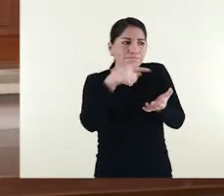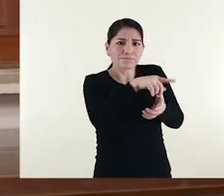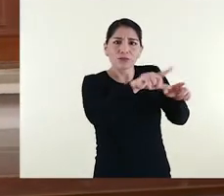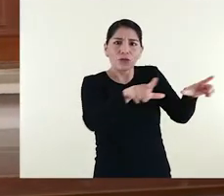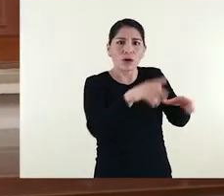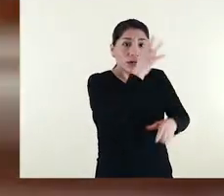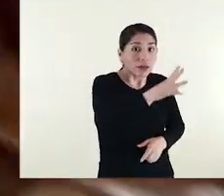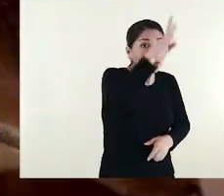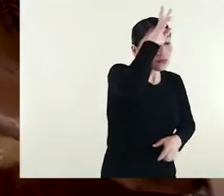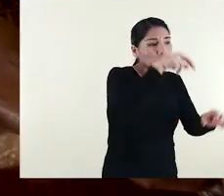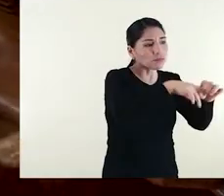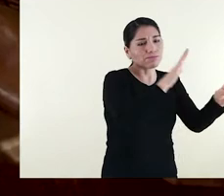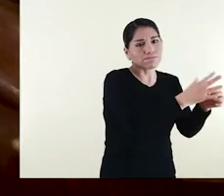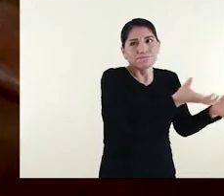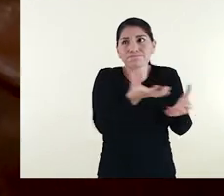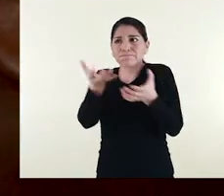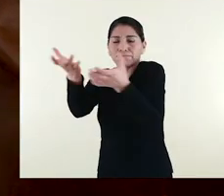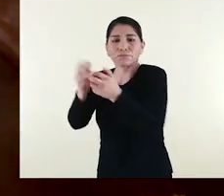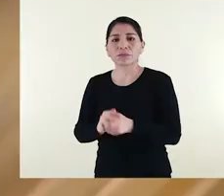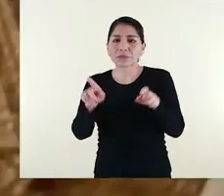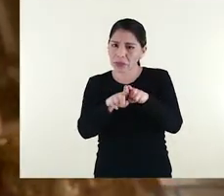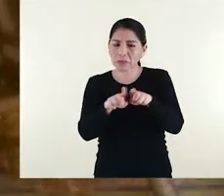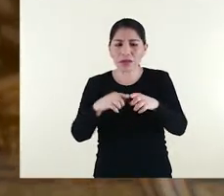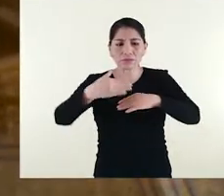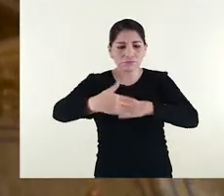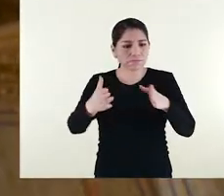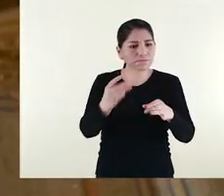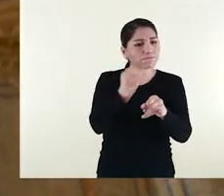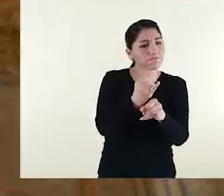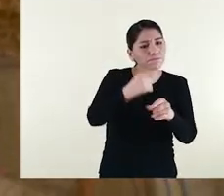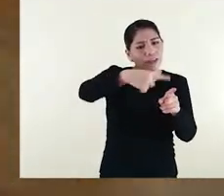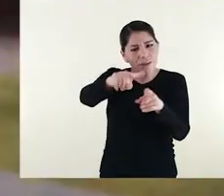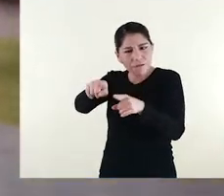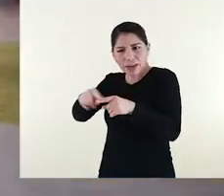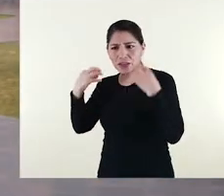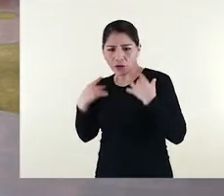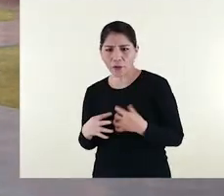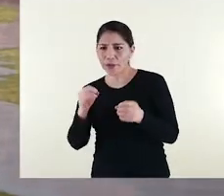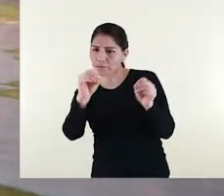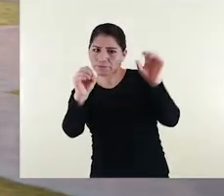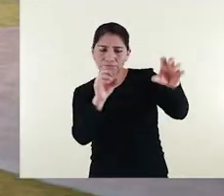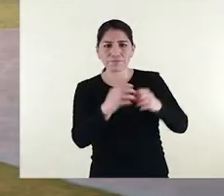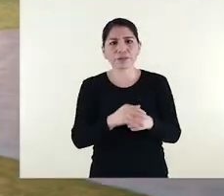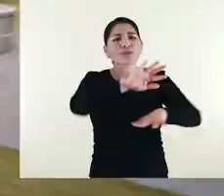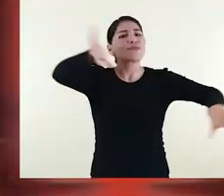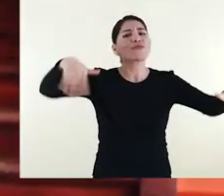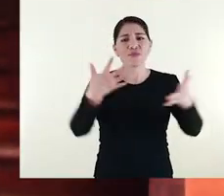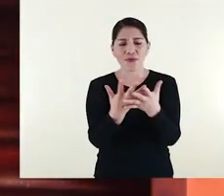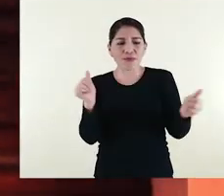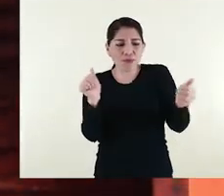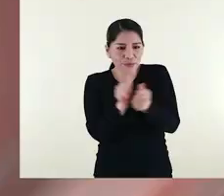de las catacumbas romanas. Hay más joyas en otras capillas del complejo y en otros ambientes. Y todo eso en conjunto